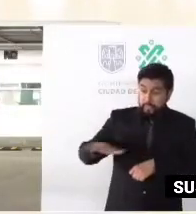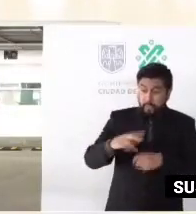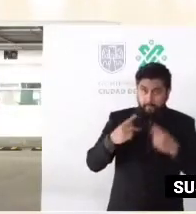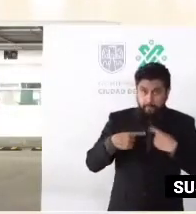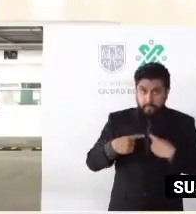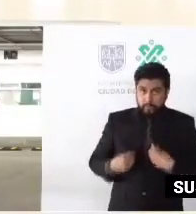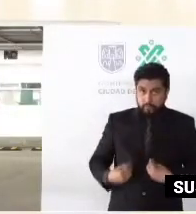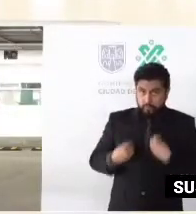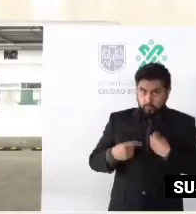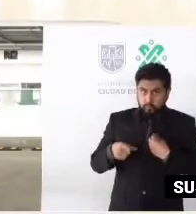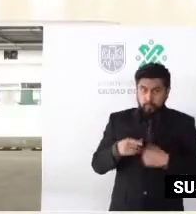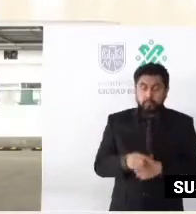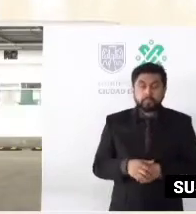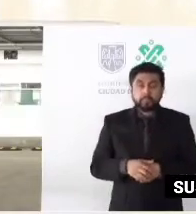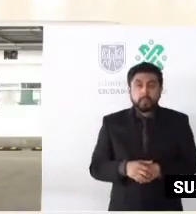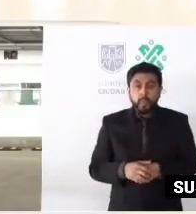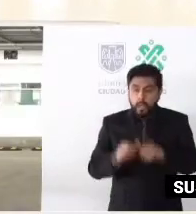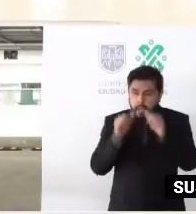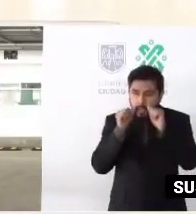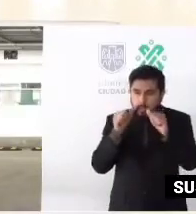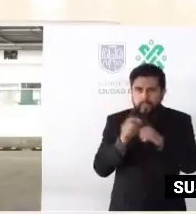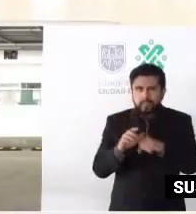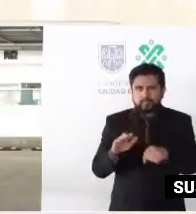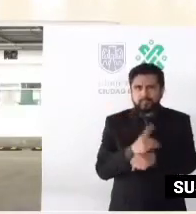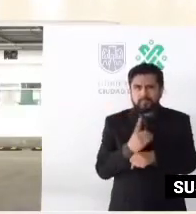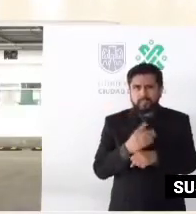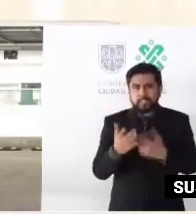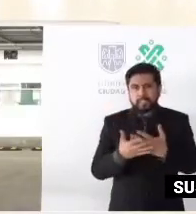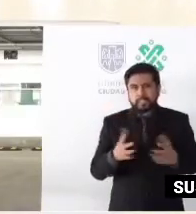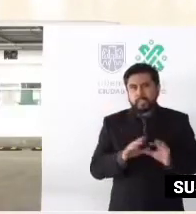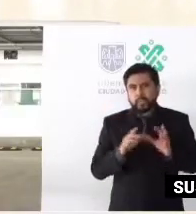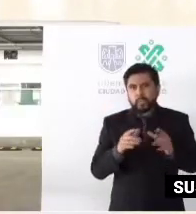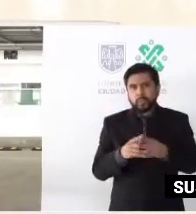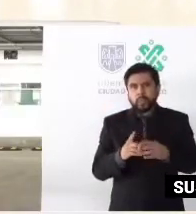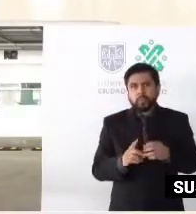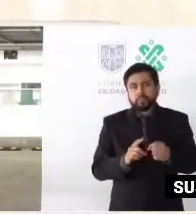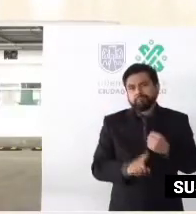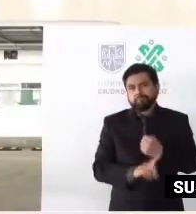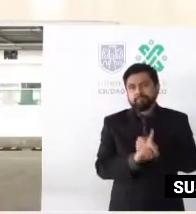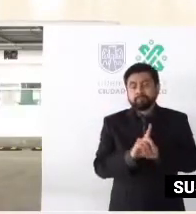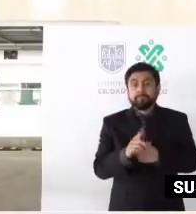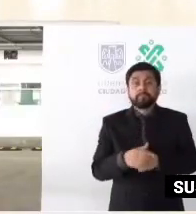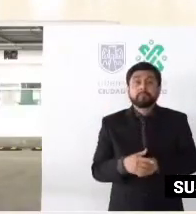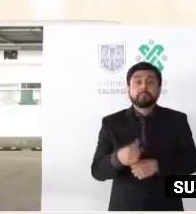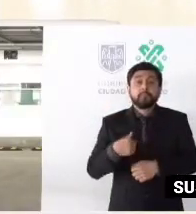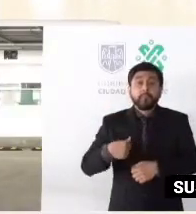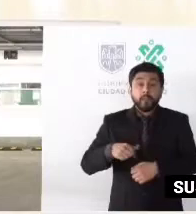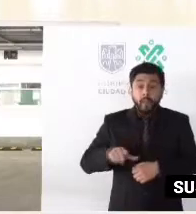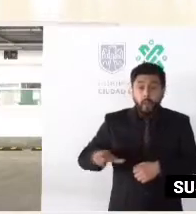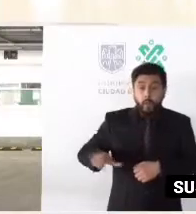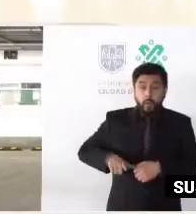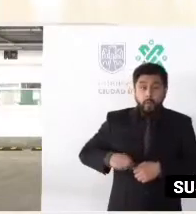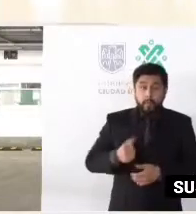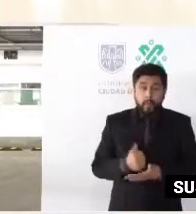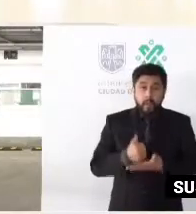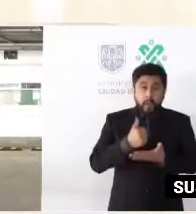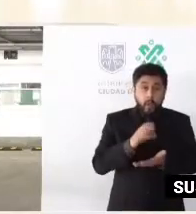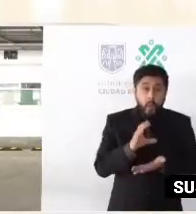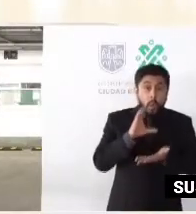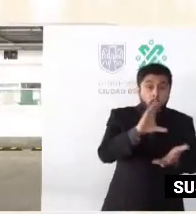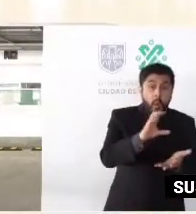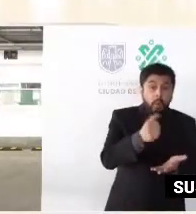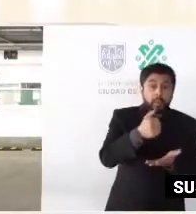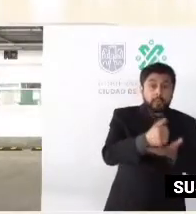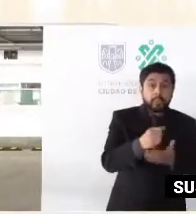muy afectada por la pandemia. Eso es lo primero que queremos decirles. Fue una inversión del gobierno de la ciudad de cerca de 600 millones